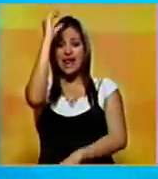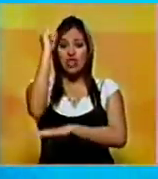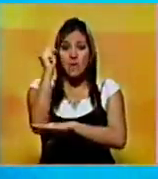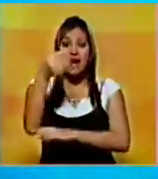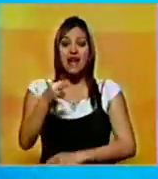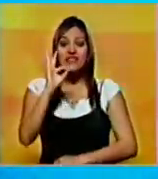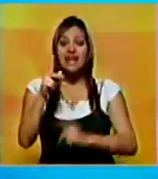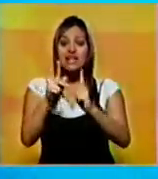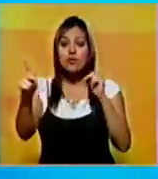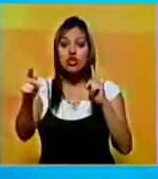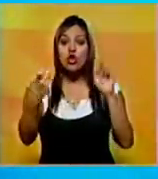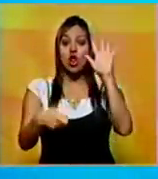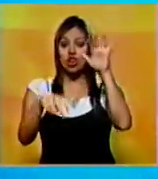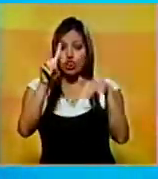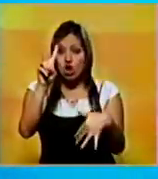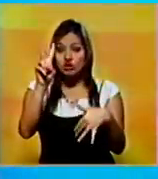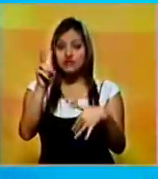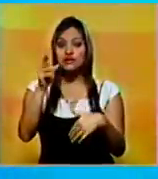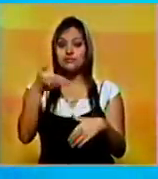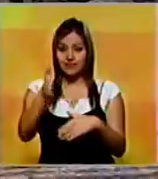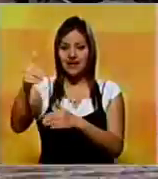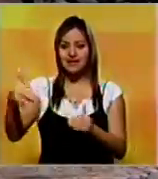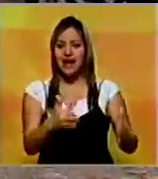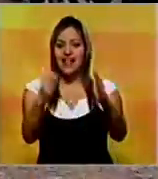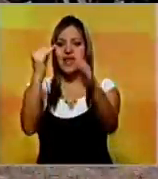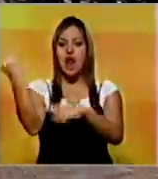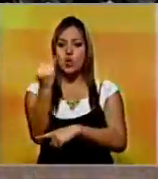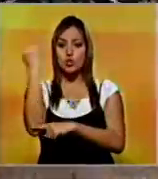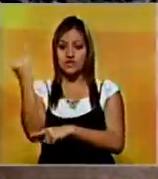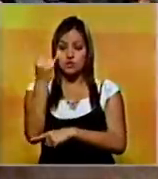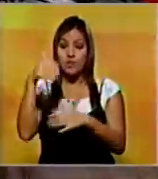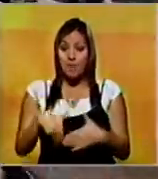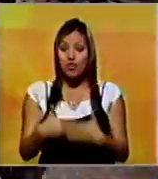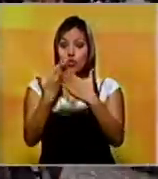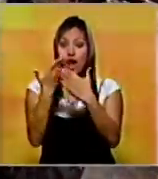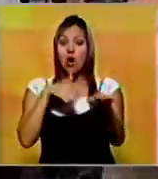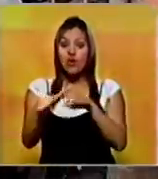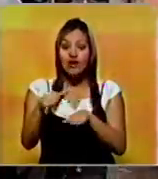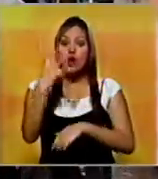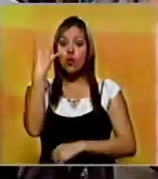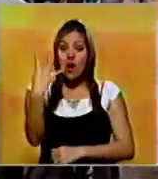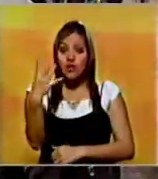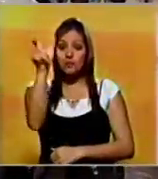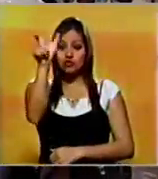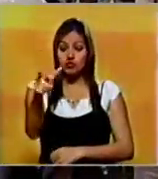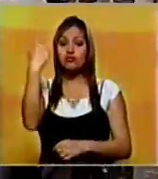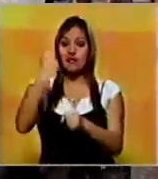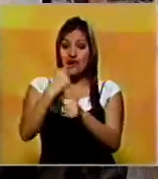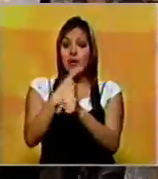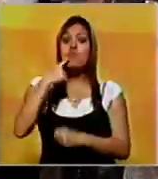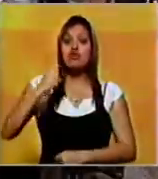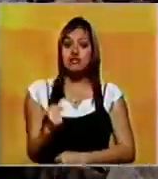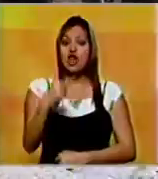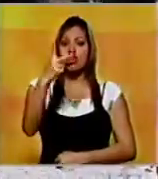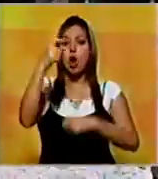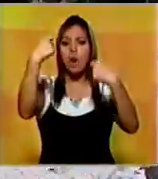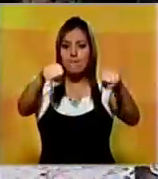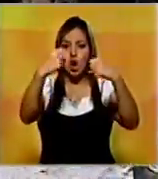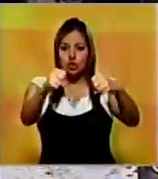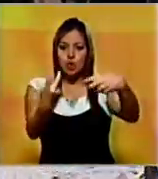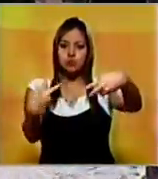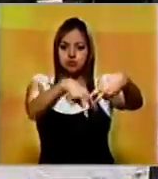ubicada en el kilómetro 12 de El junquito la madrugada de este jueves los cuatro efectivos transitaban en dos motos